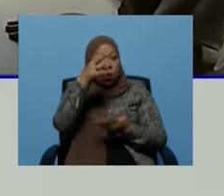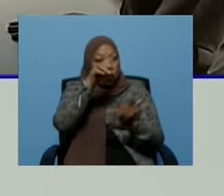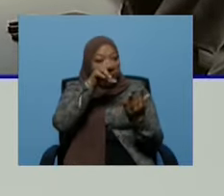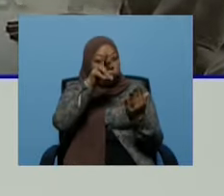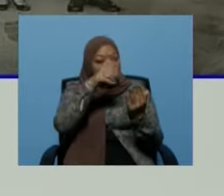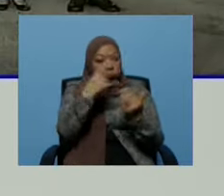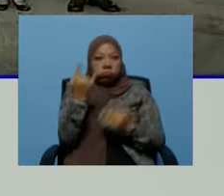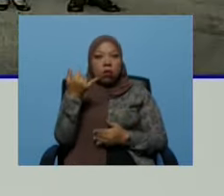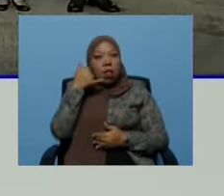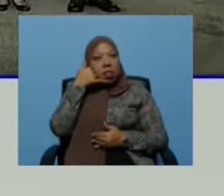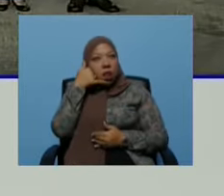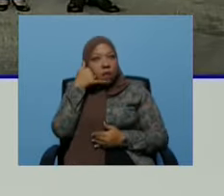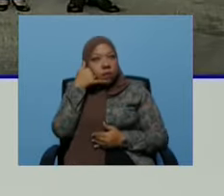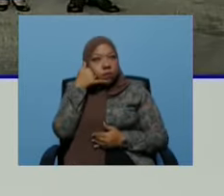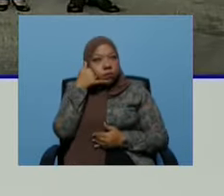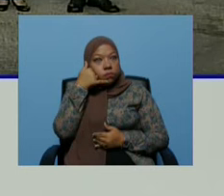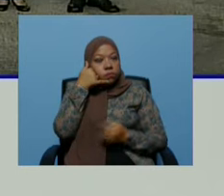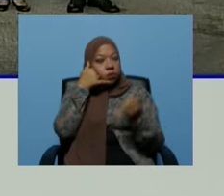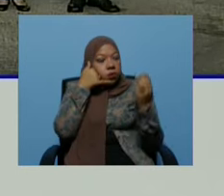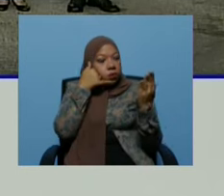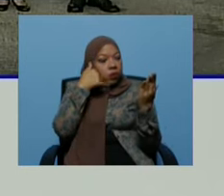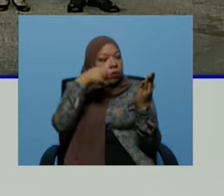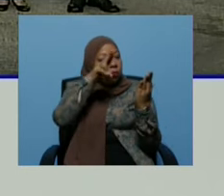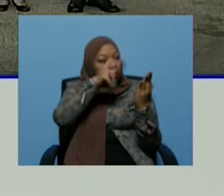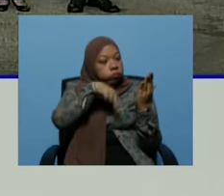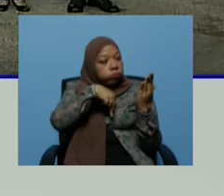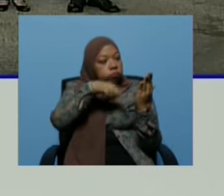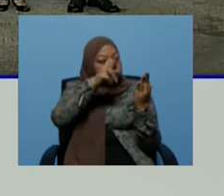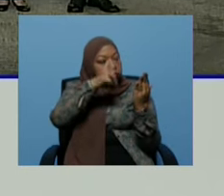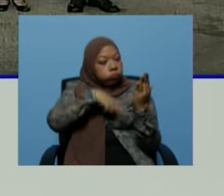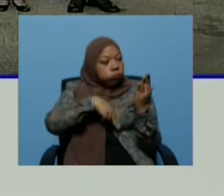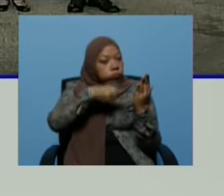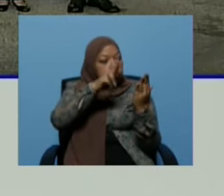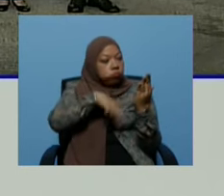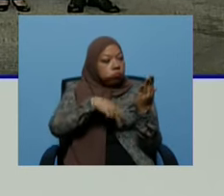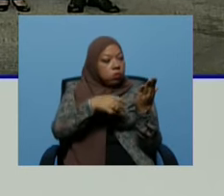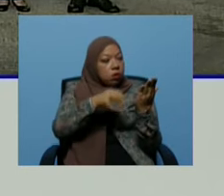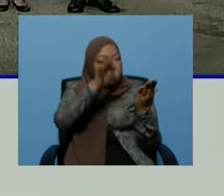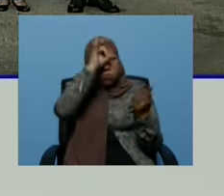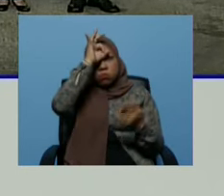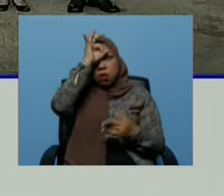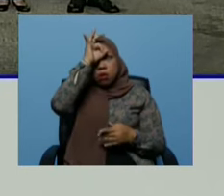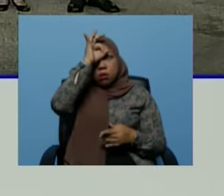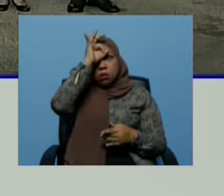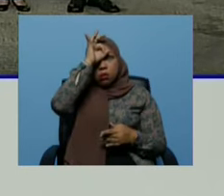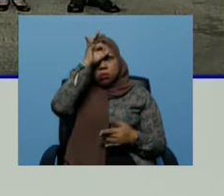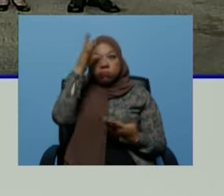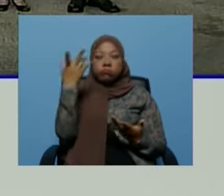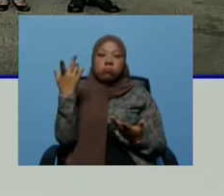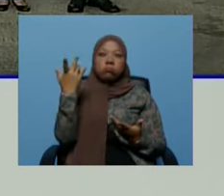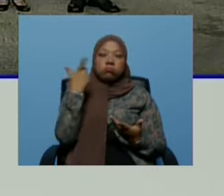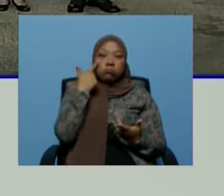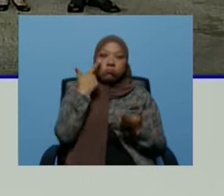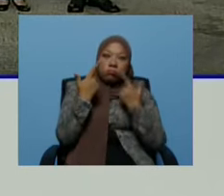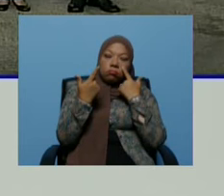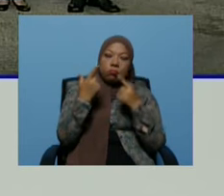teléfonos, a veces sin saber que llega por aquí. porque la cultura esta